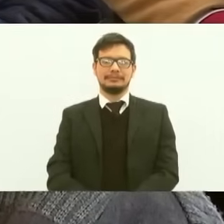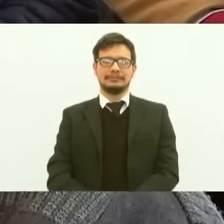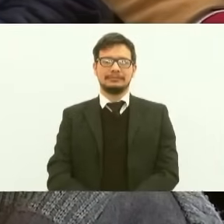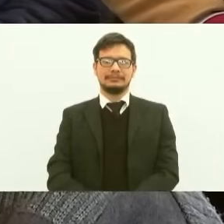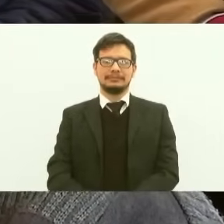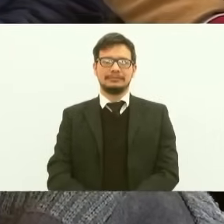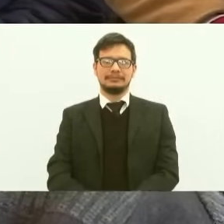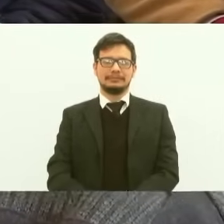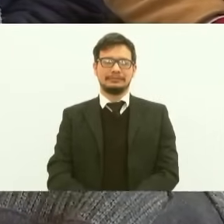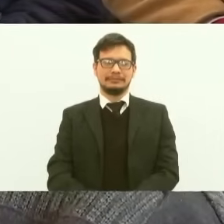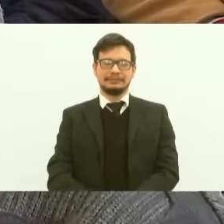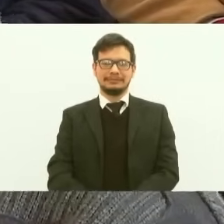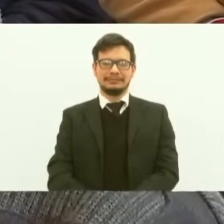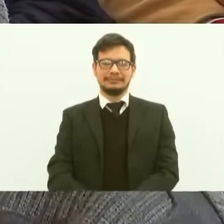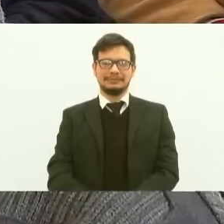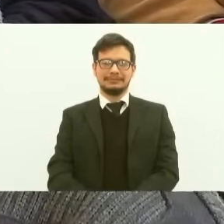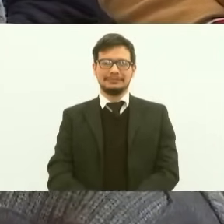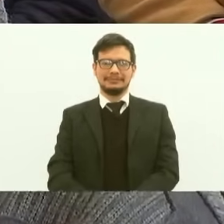Y de una vez